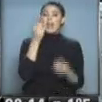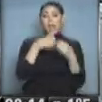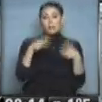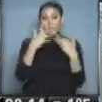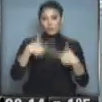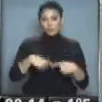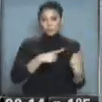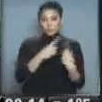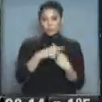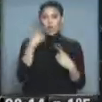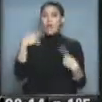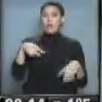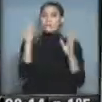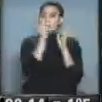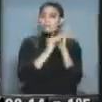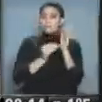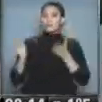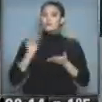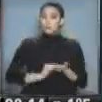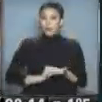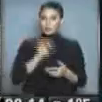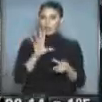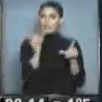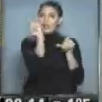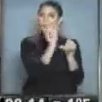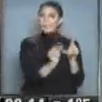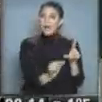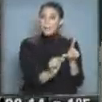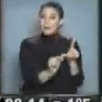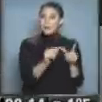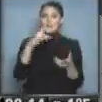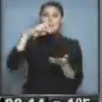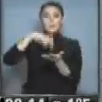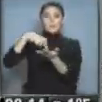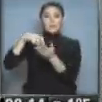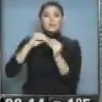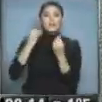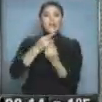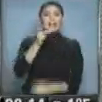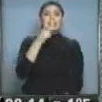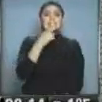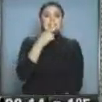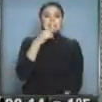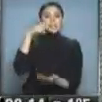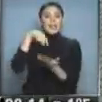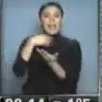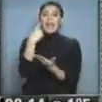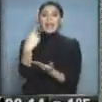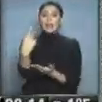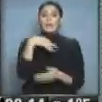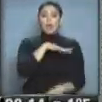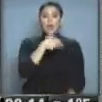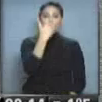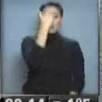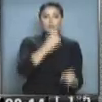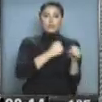funcionar pequeños detalles que se van sumando no solamente los mapas en todas y cada una de las 17 estaciones desde Constitución hasta el